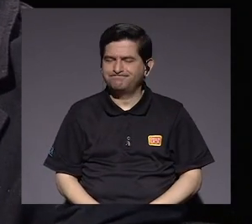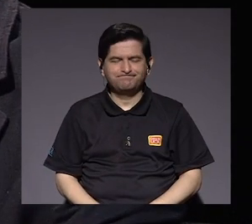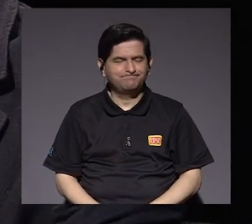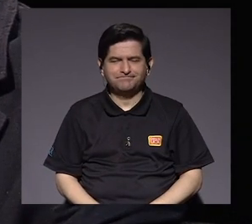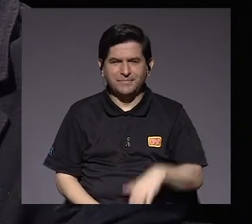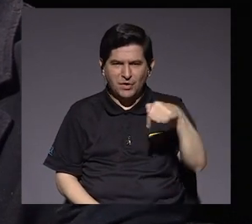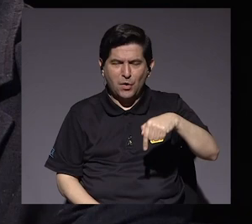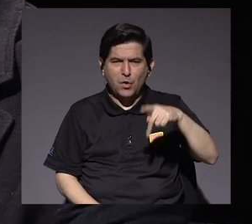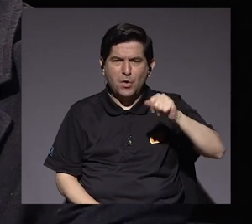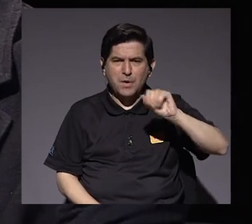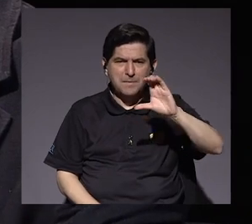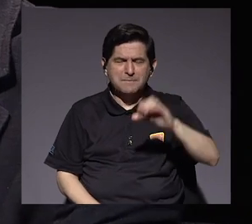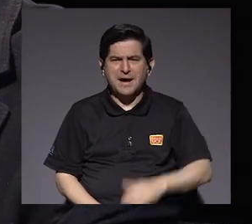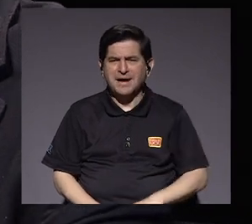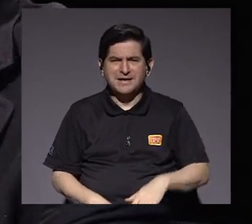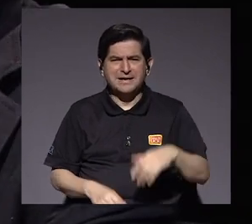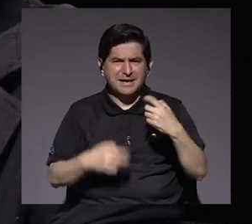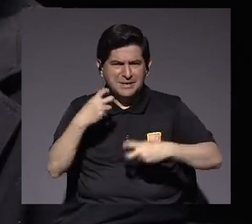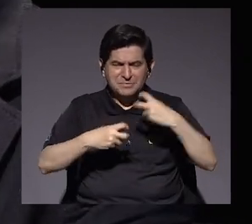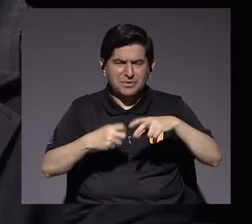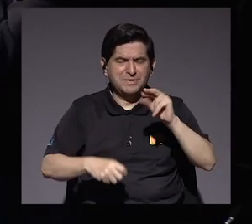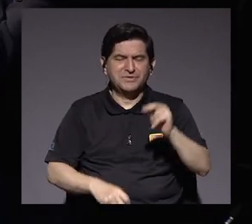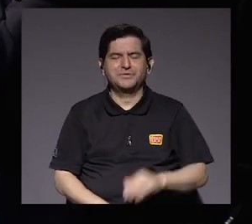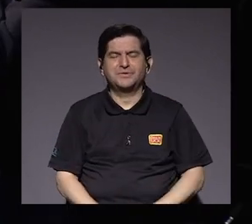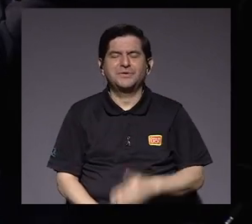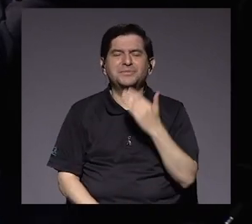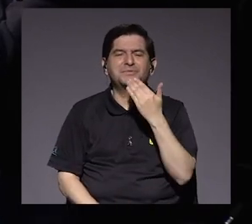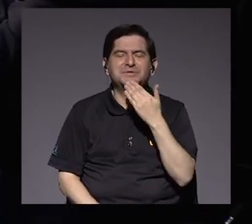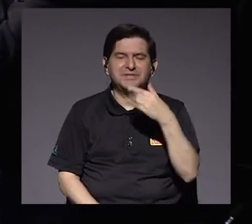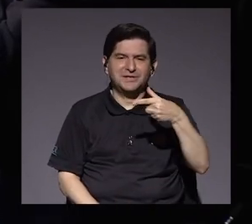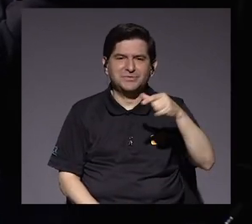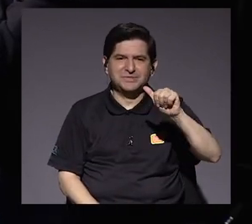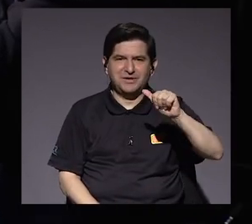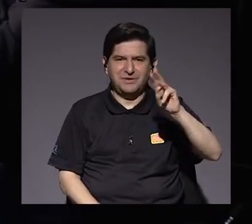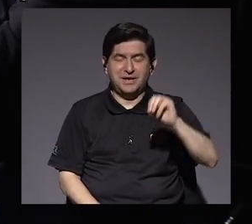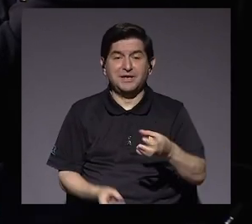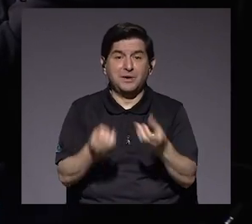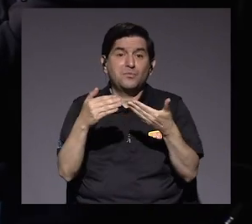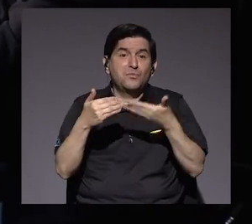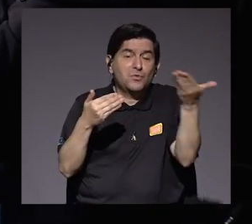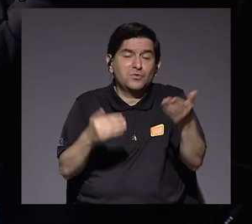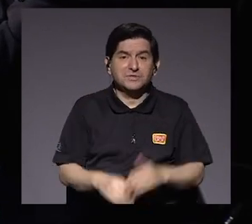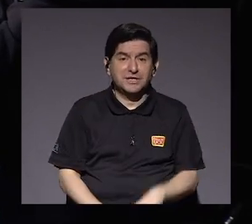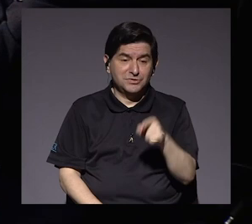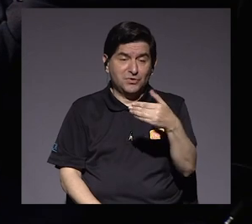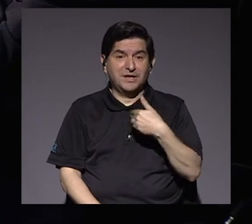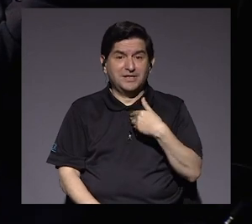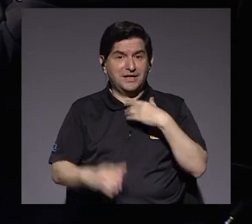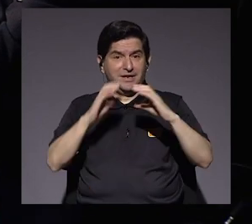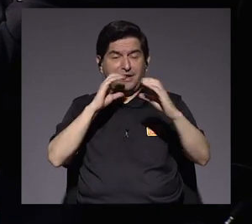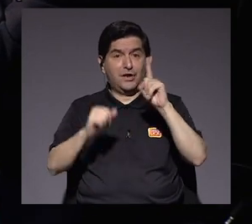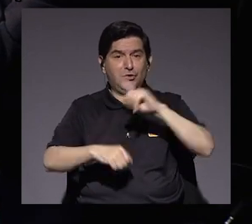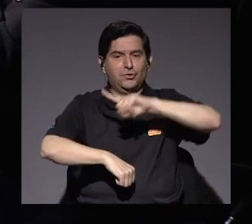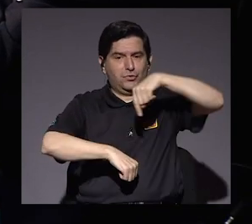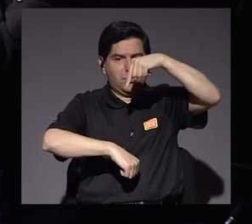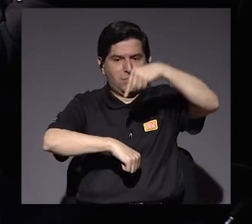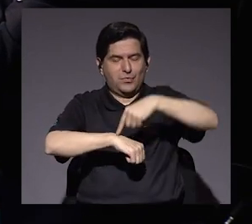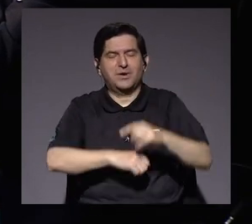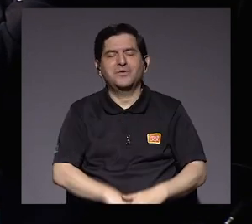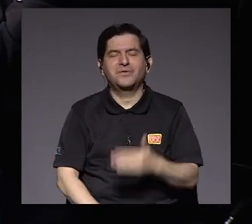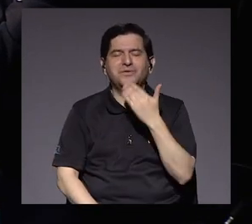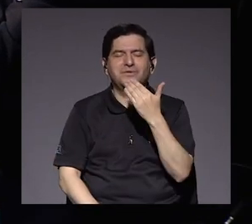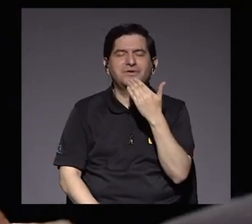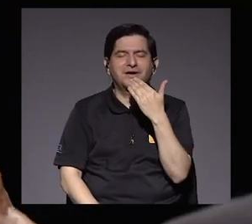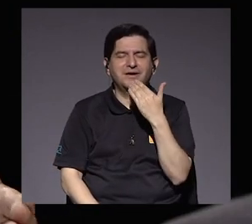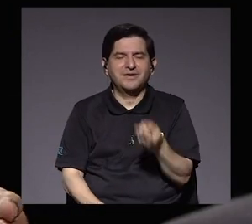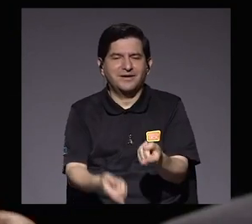¿verdad?, que el PAC, digamos, esté hoy hincado. Muchas gracias, de verdad, don Gustavo. Con todo gusto, muchas gracias a vos, Marlon. Se nos quedan demasiadas cosas. Con don Gustavo tenemos que tener una conversación de